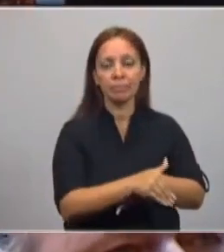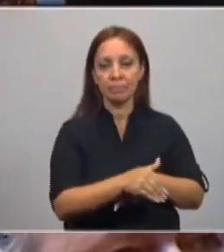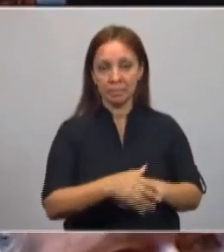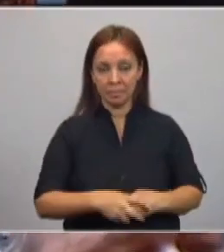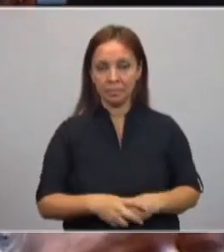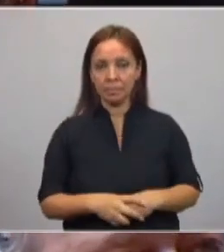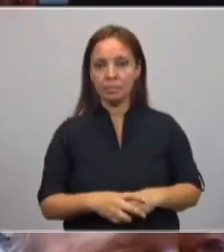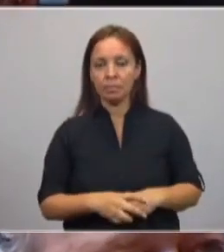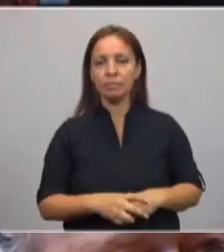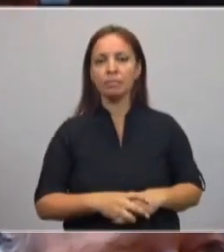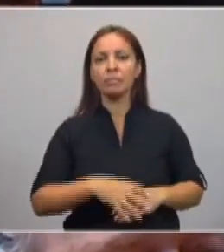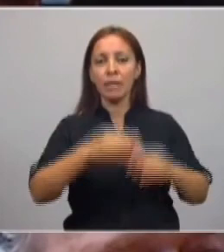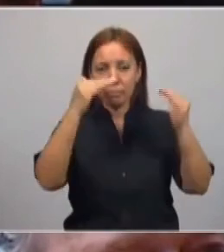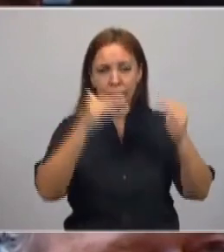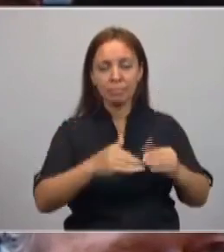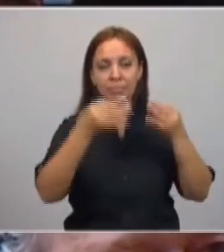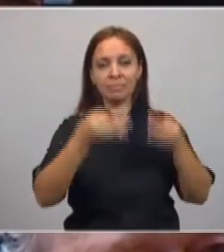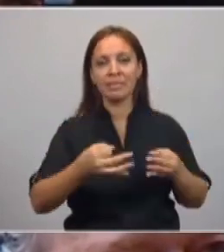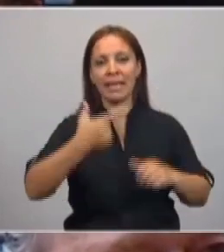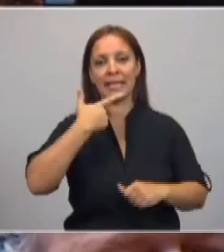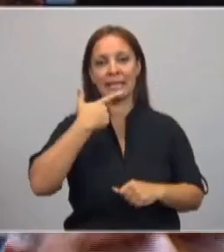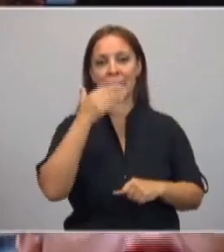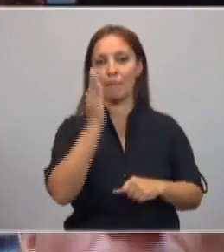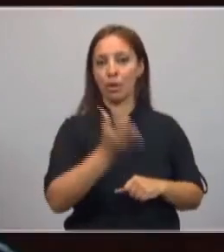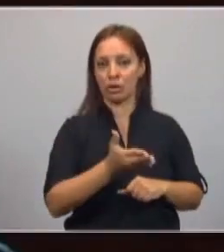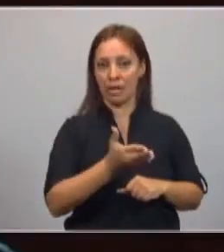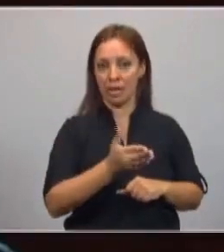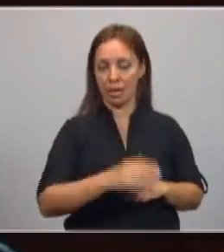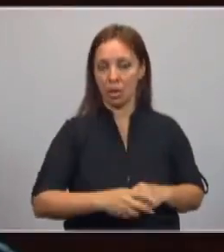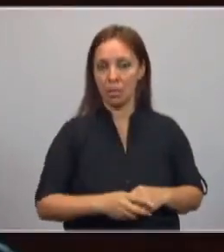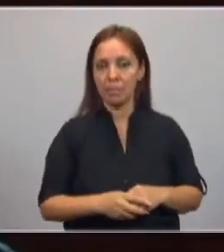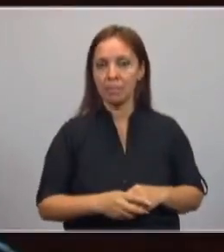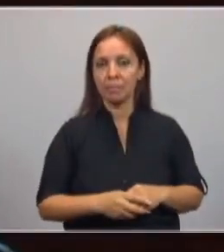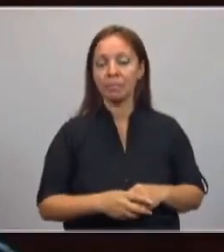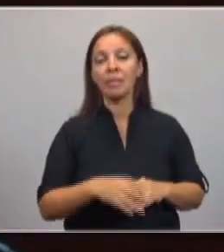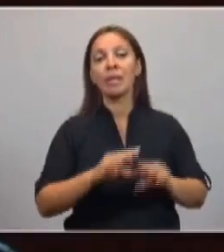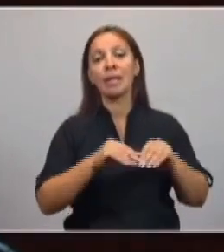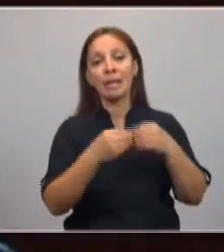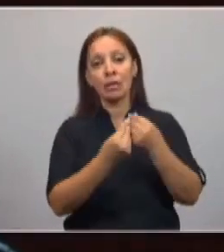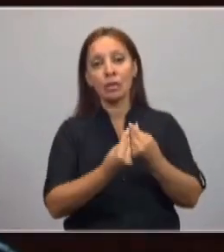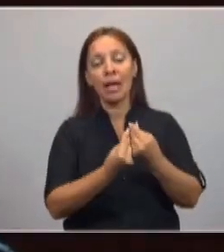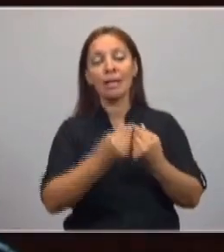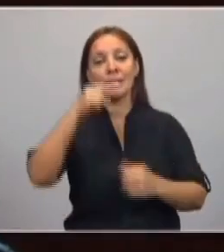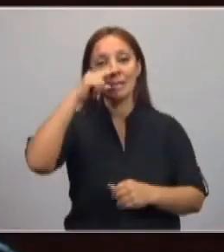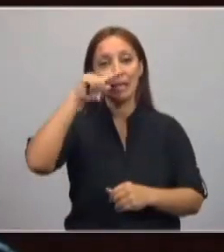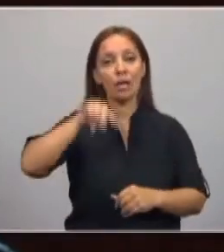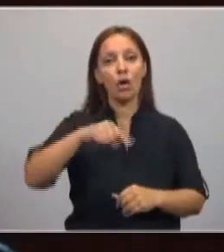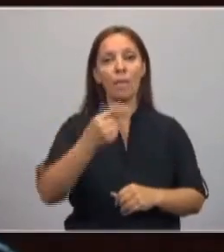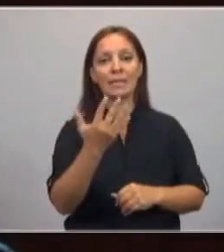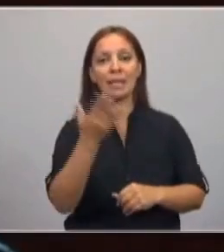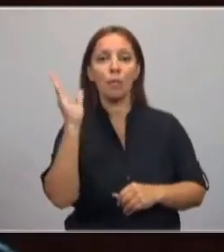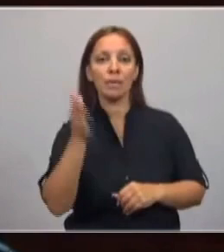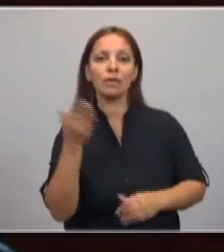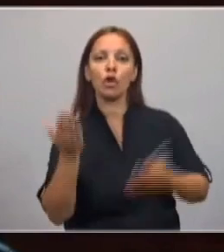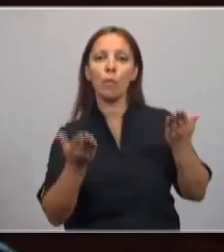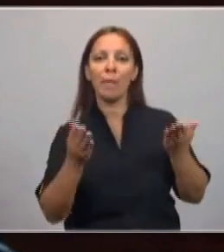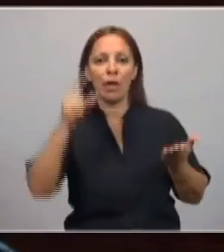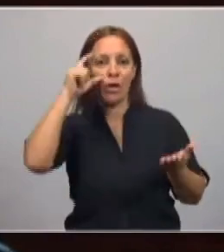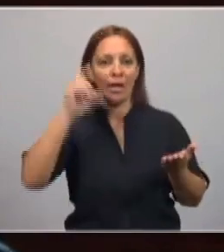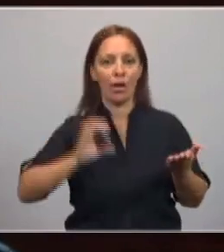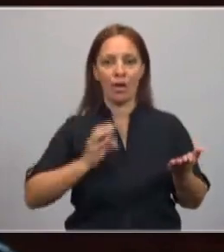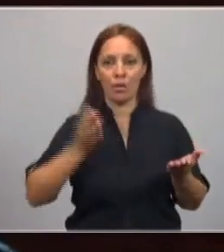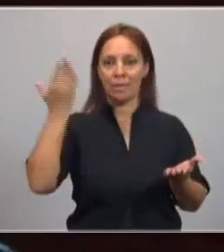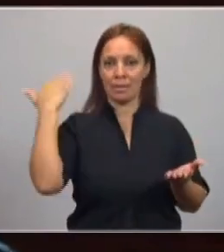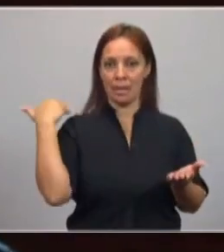reales. Cayó un 17% en lo que va del año y un 7,5% con respecto a enero. En igual